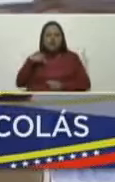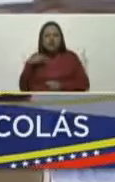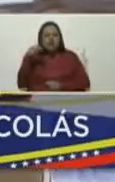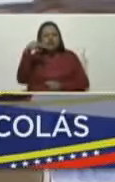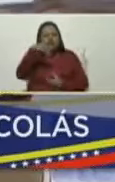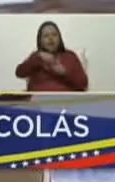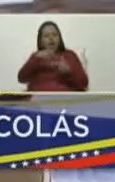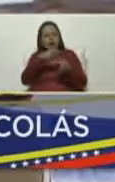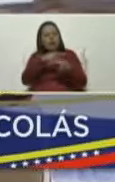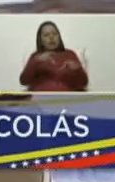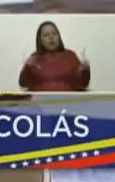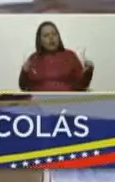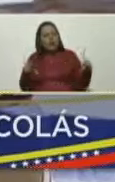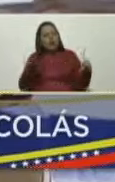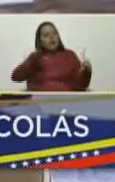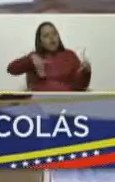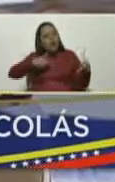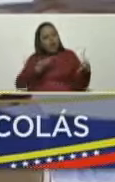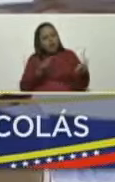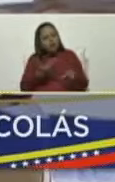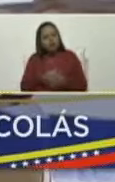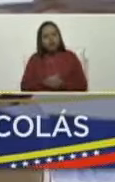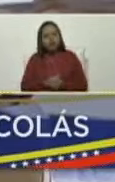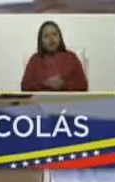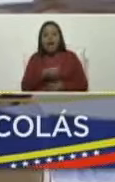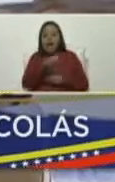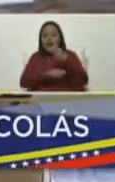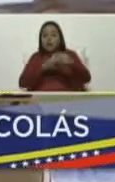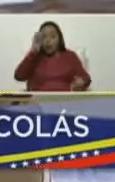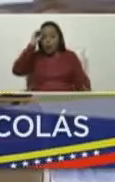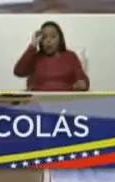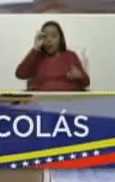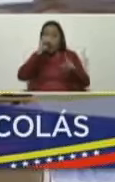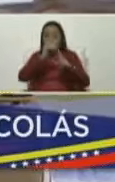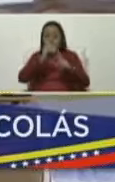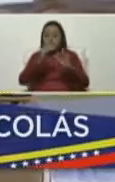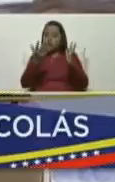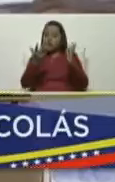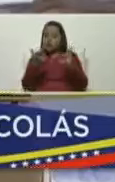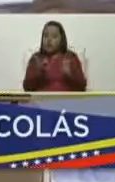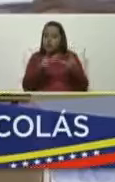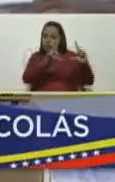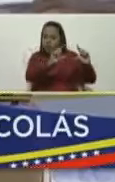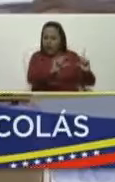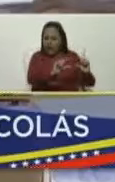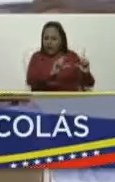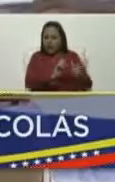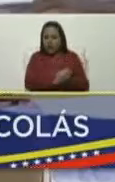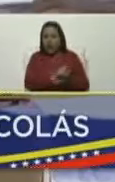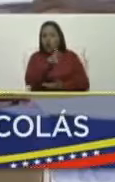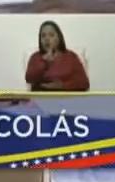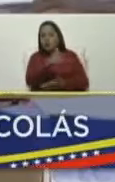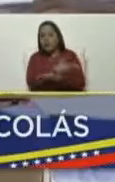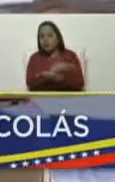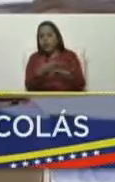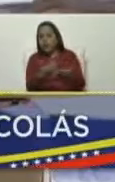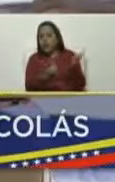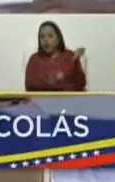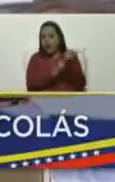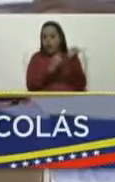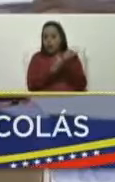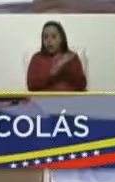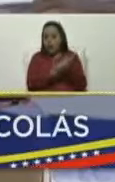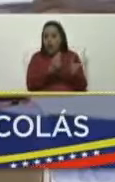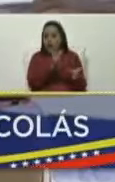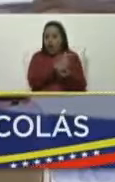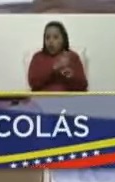público podemos cumplir una meta mínima de 1 millón de financiamientos de agosto